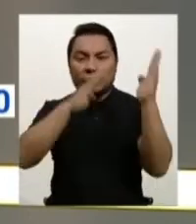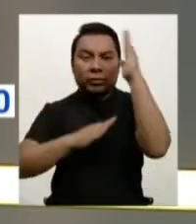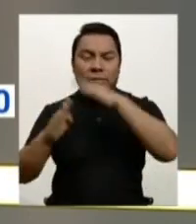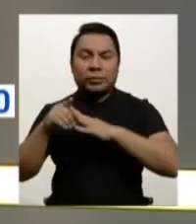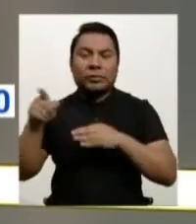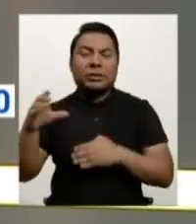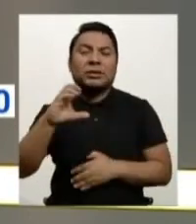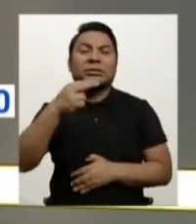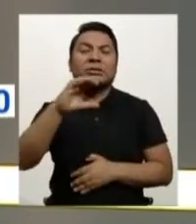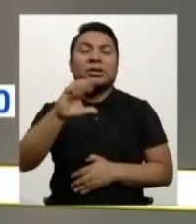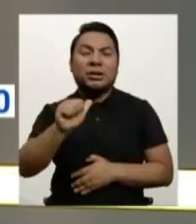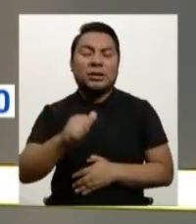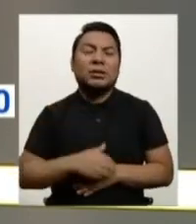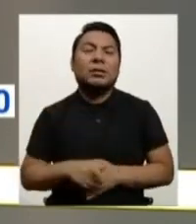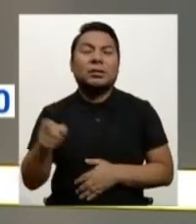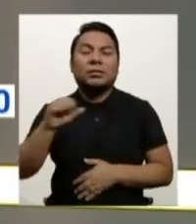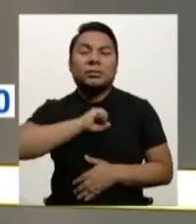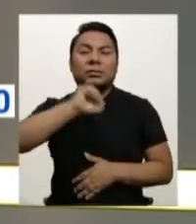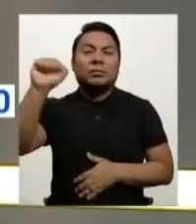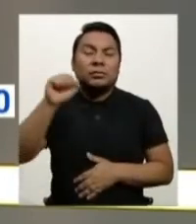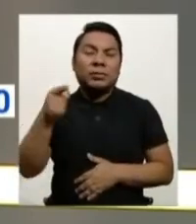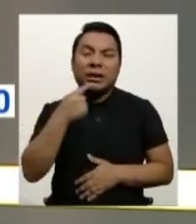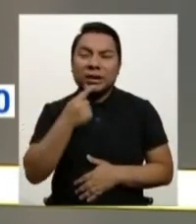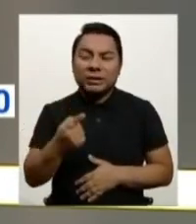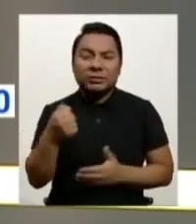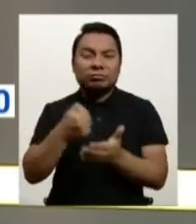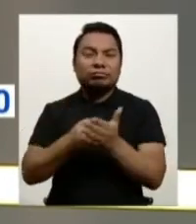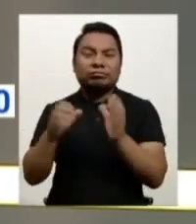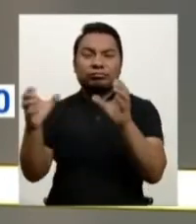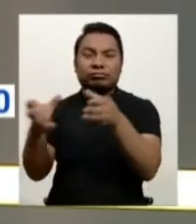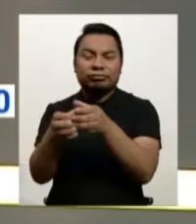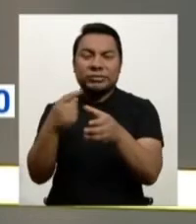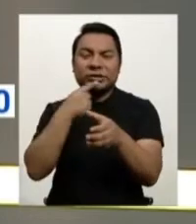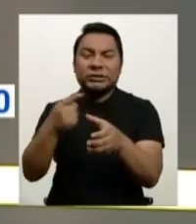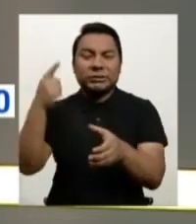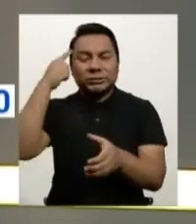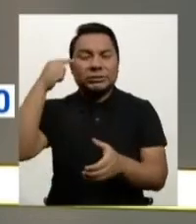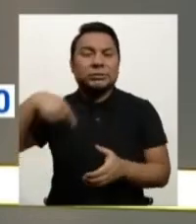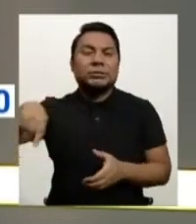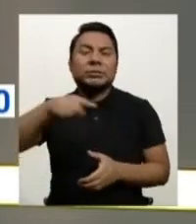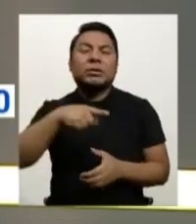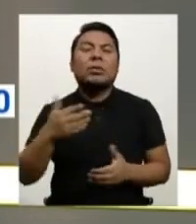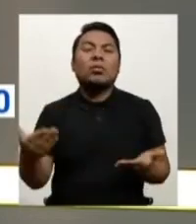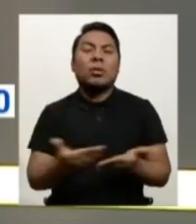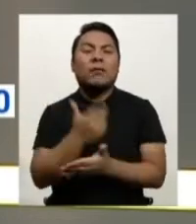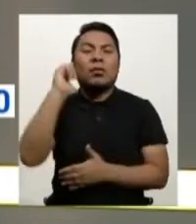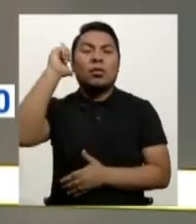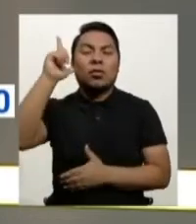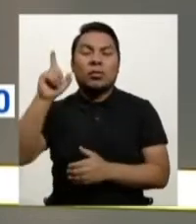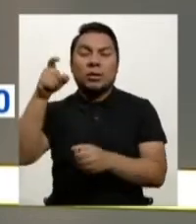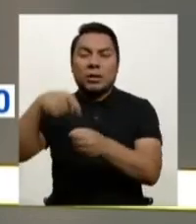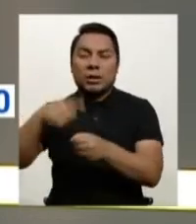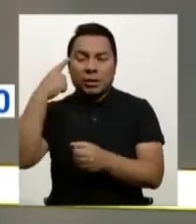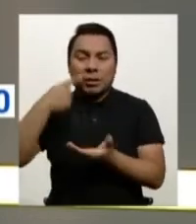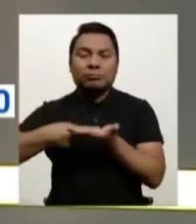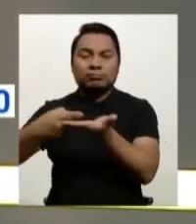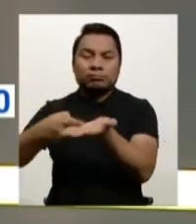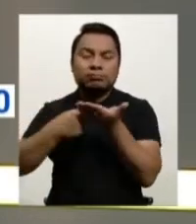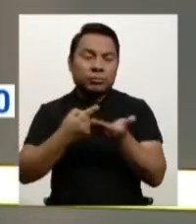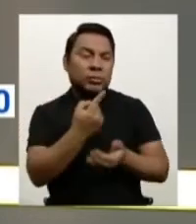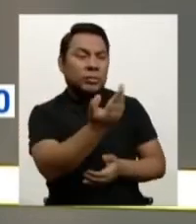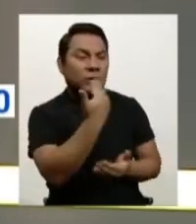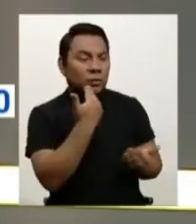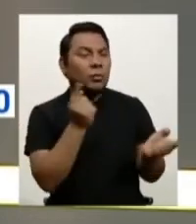República Checa, el triunfo de un candidato euroscéptico y populista suma la situación en Austria, donde su nuevo líder anunció que negociará con